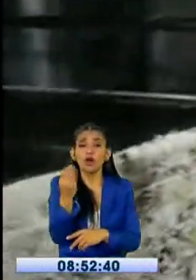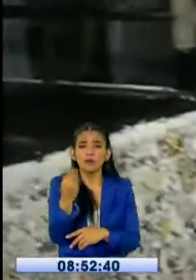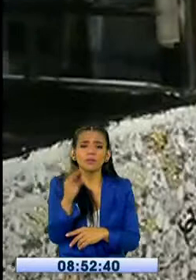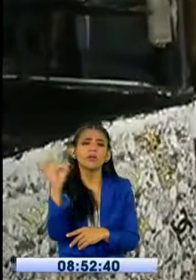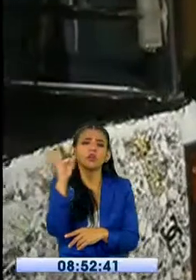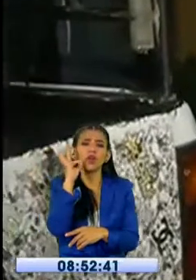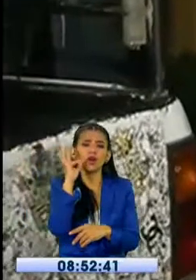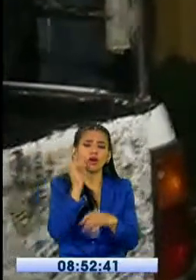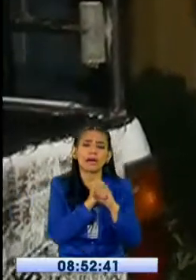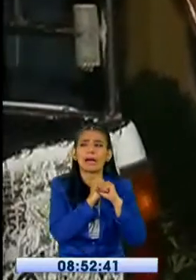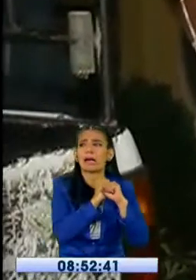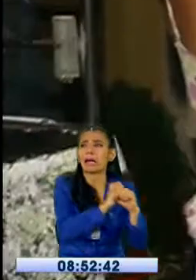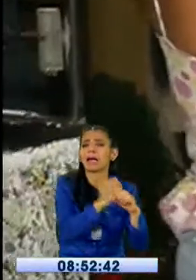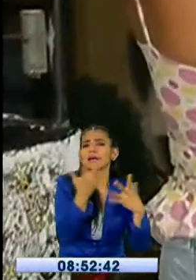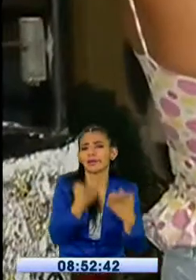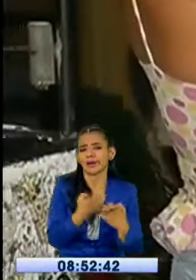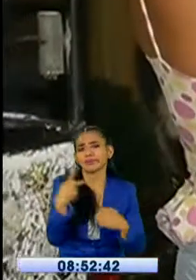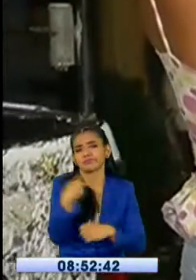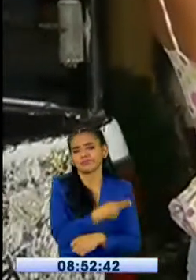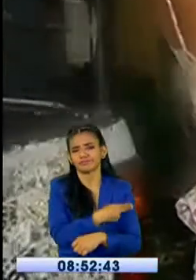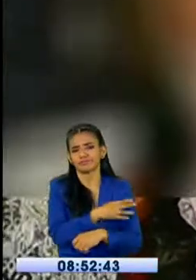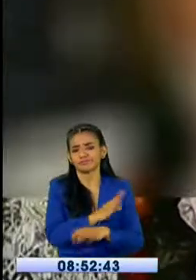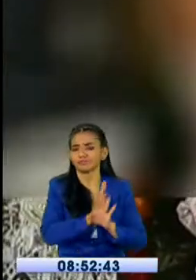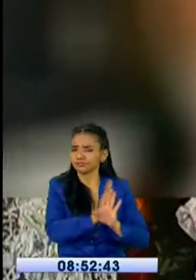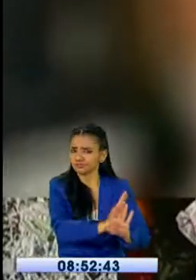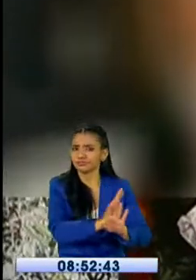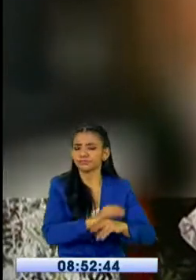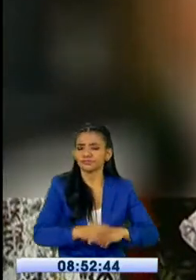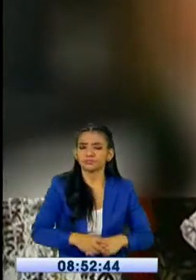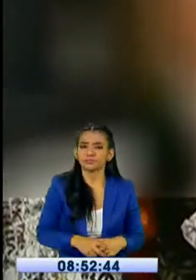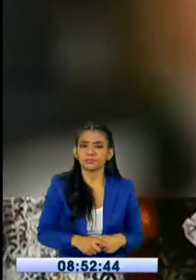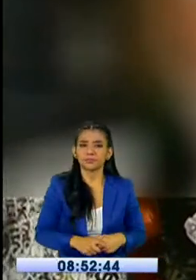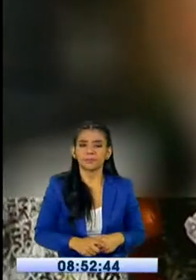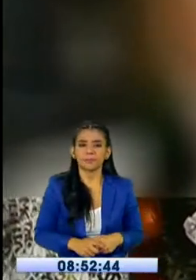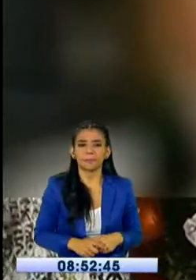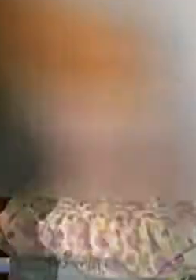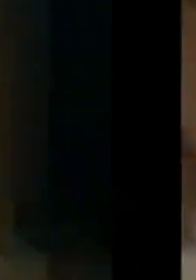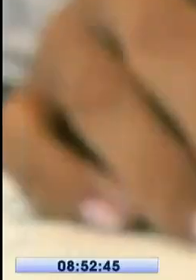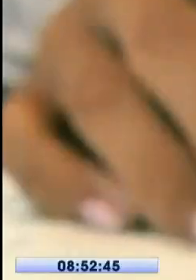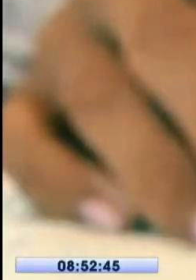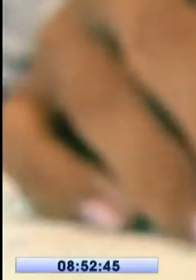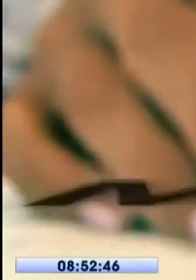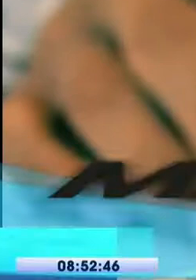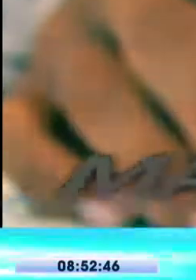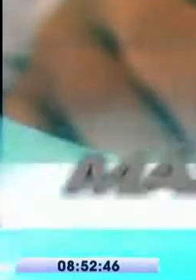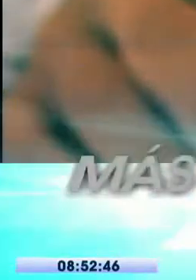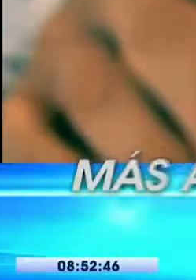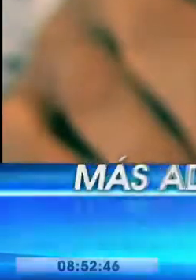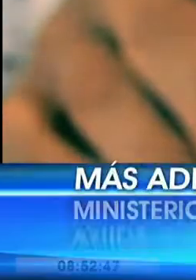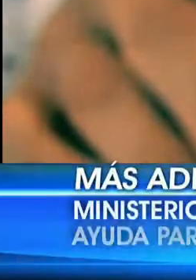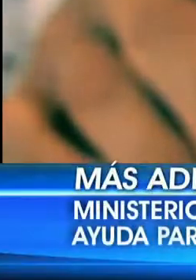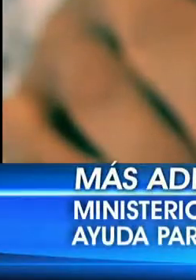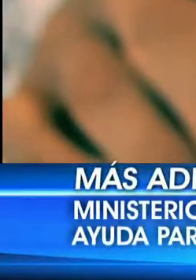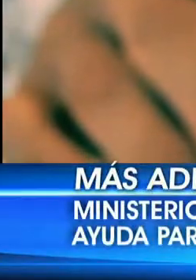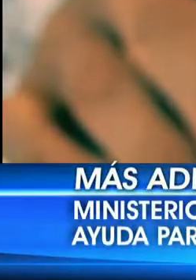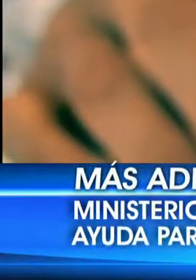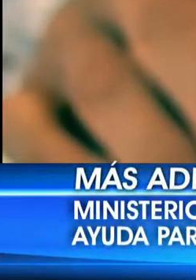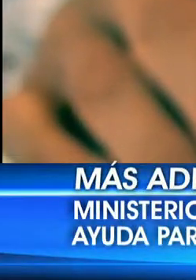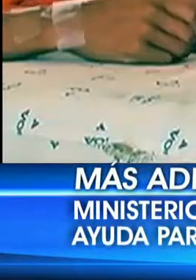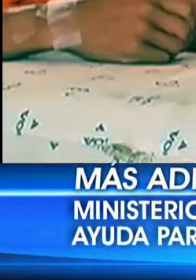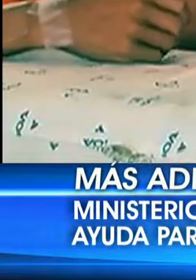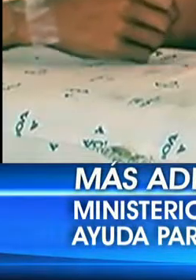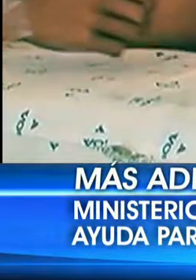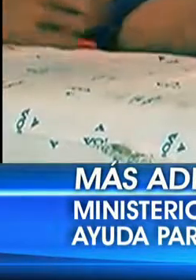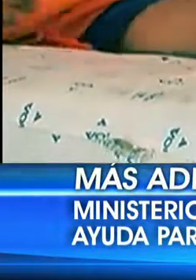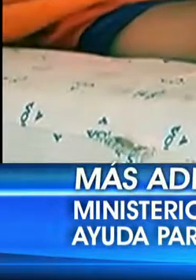en un laberinto llamado H, informó Jorge Escobar. Vamos a retornar con importante información.